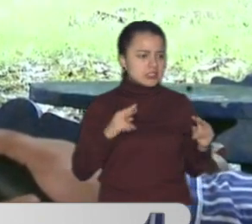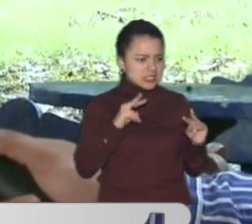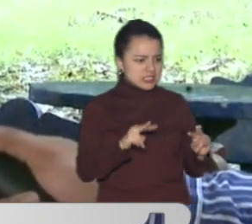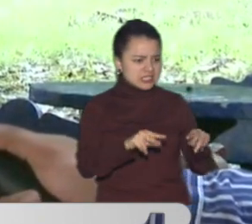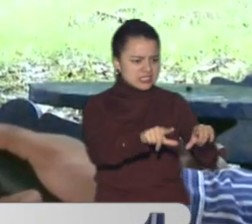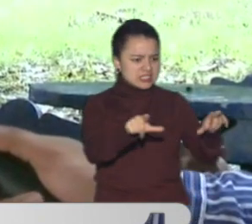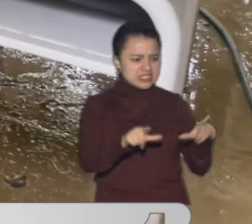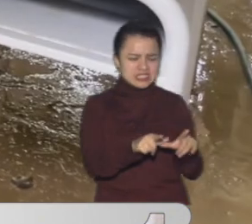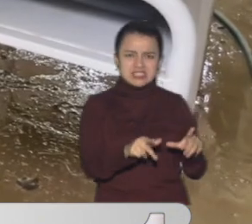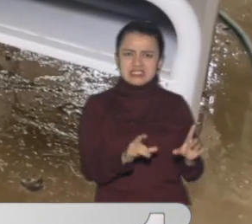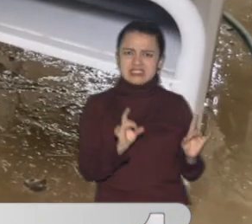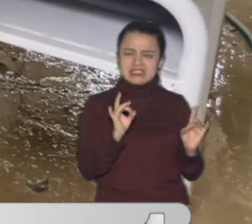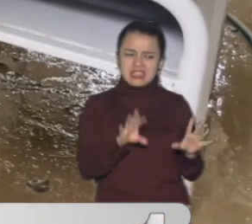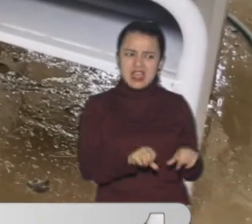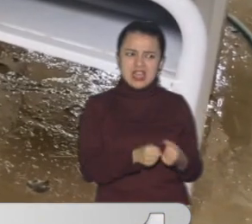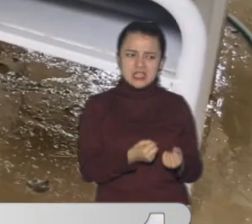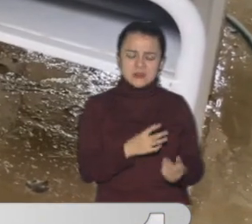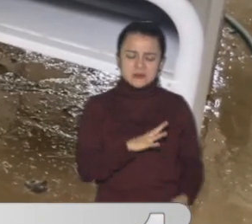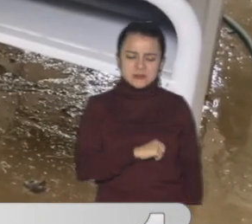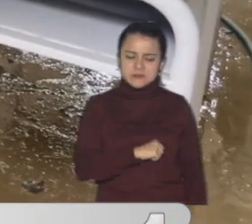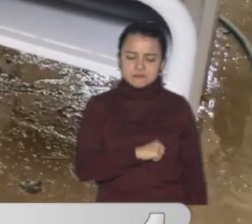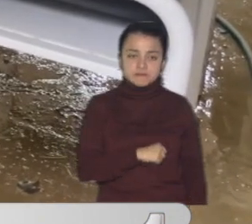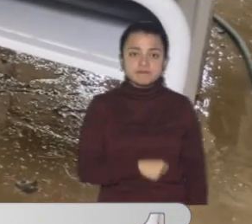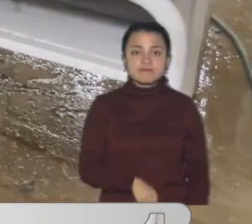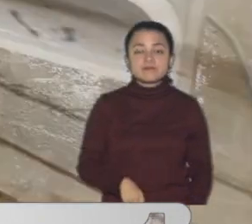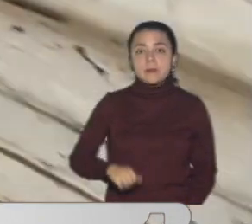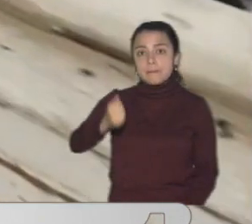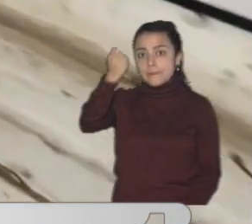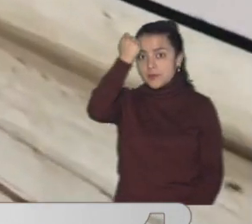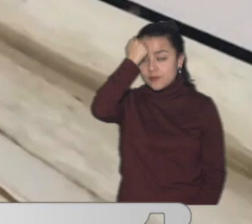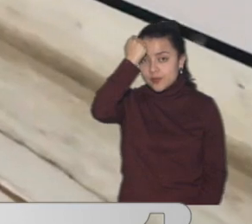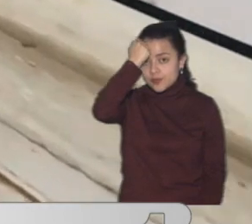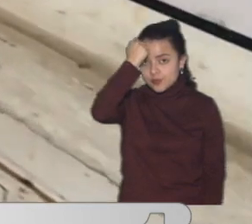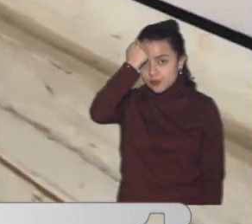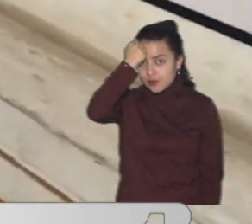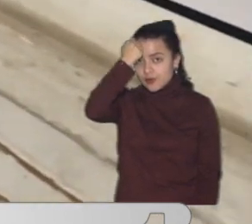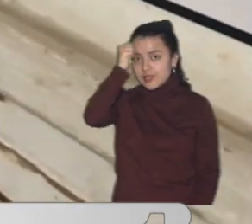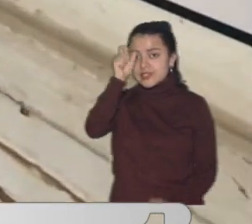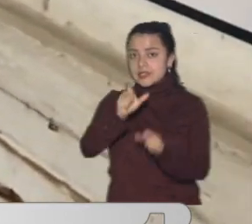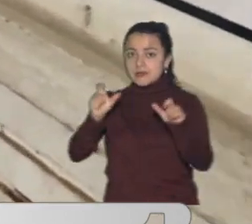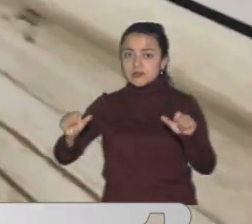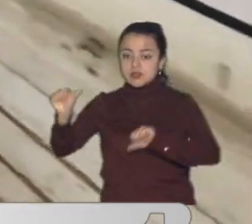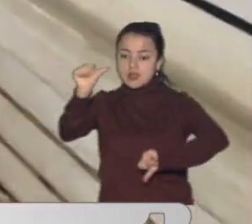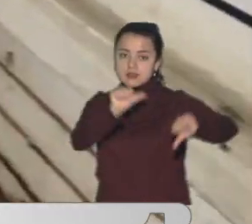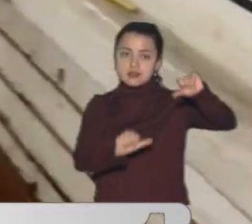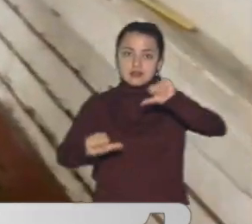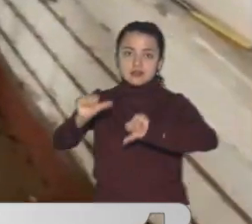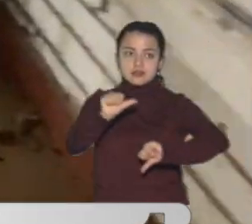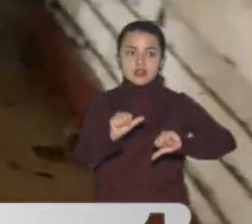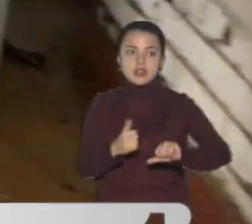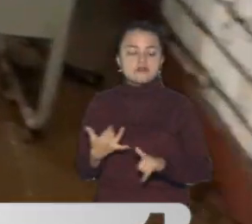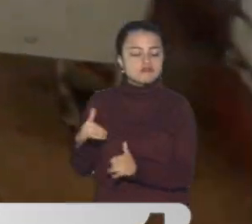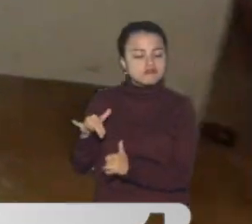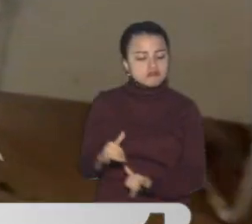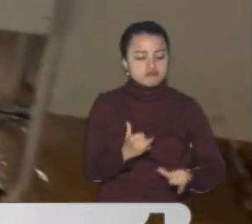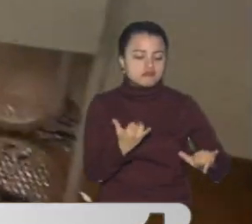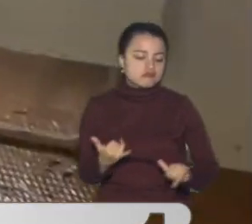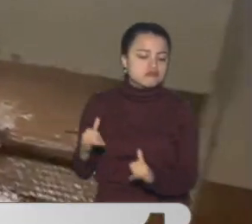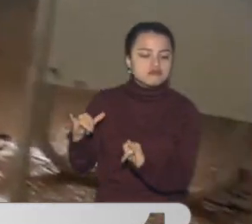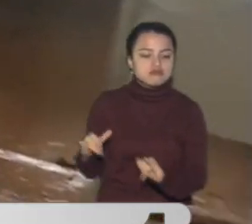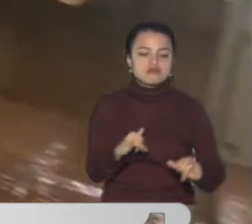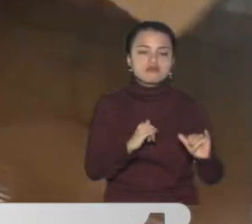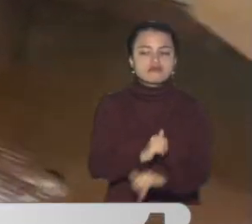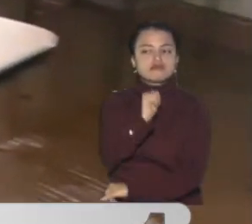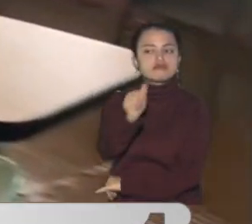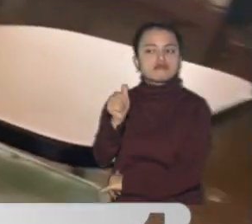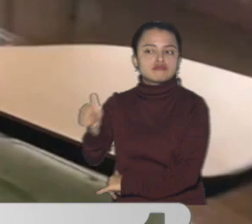nos entristece mucho. Docentes, personal de aseo y la empresa de servicios públicos de la ciudad adelantan las respectivas labores para acondicionar nuevamente el